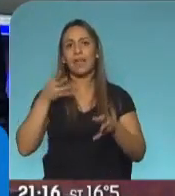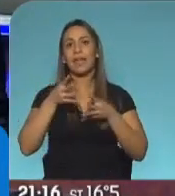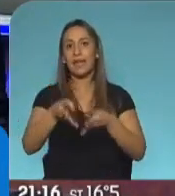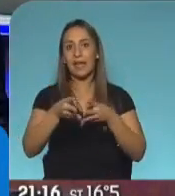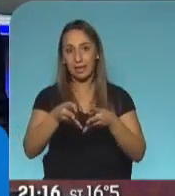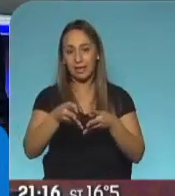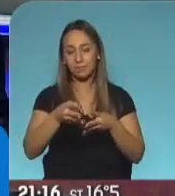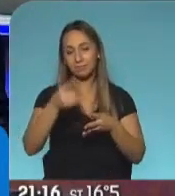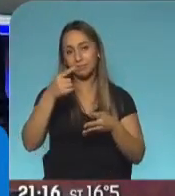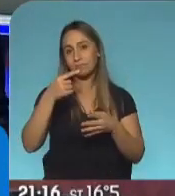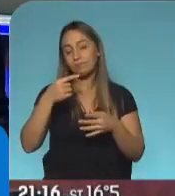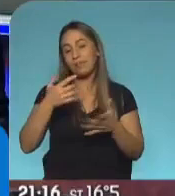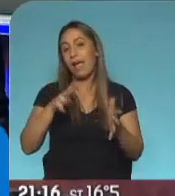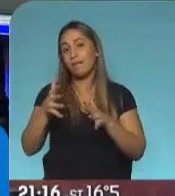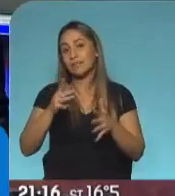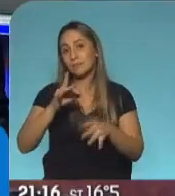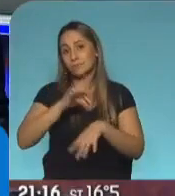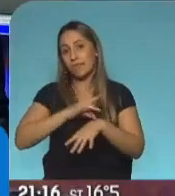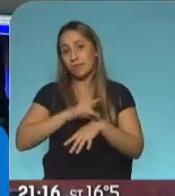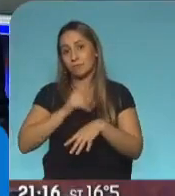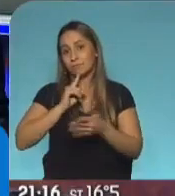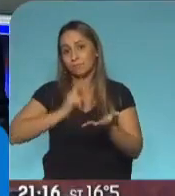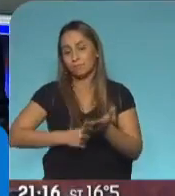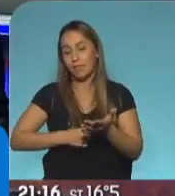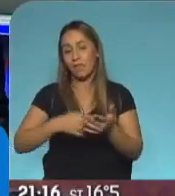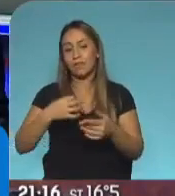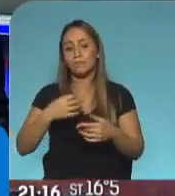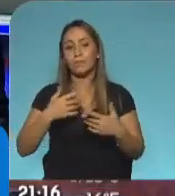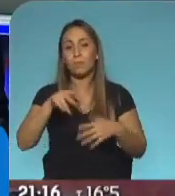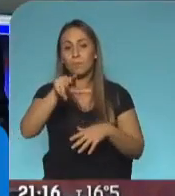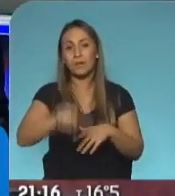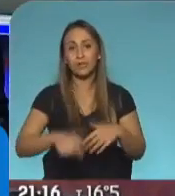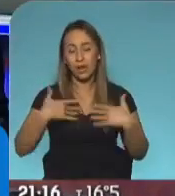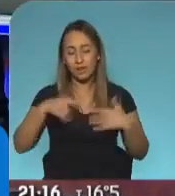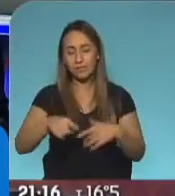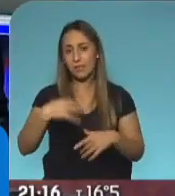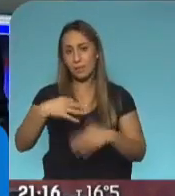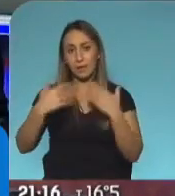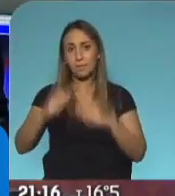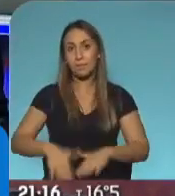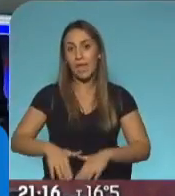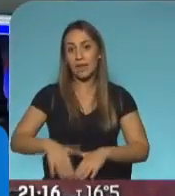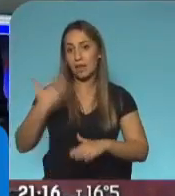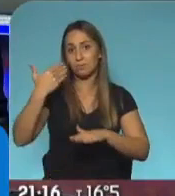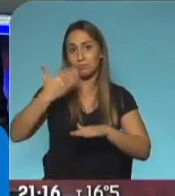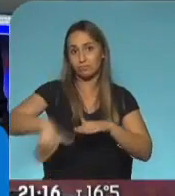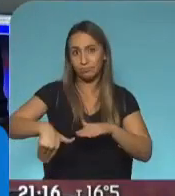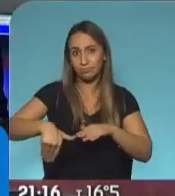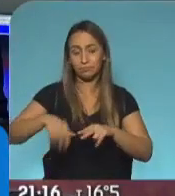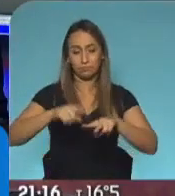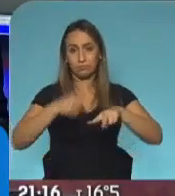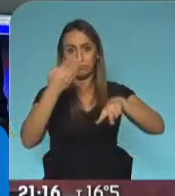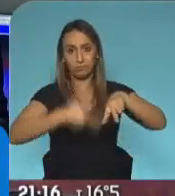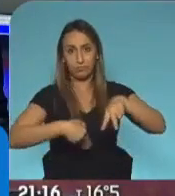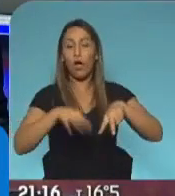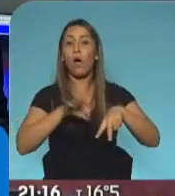deciden que tienen que perder una pierna de un paciente o la vida del paciente y eligen la pierna o sea que en determinado